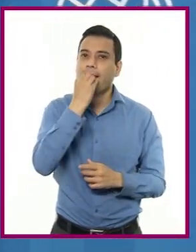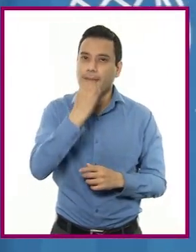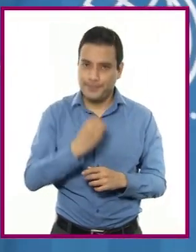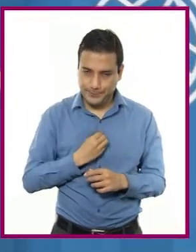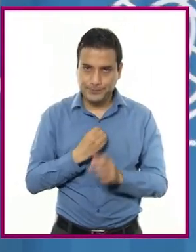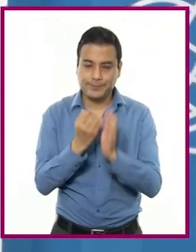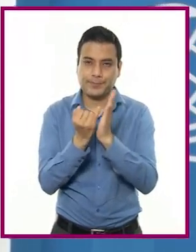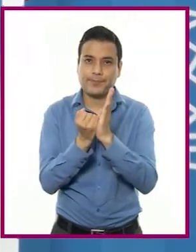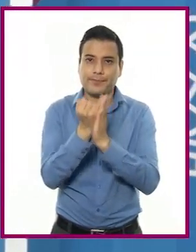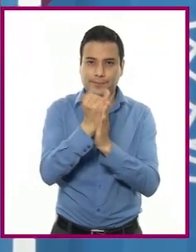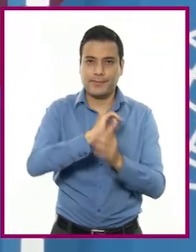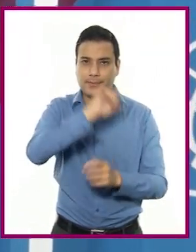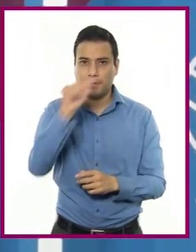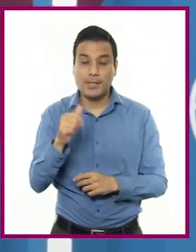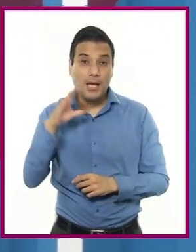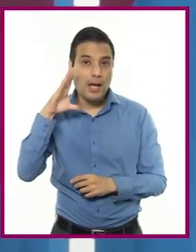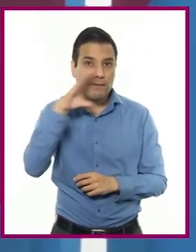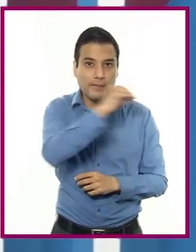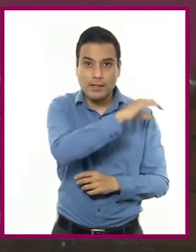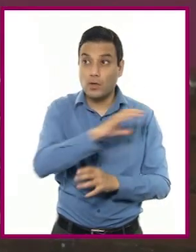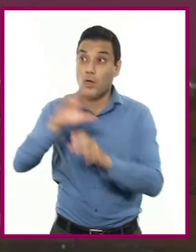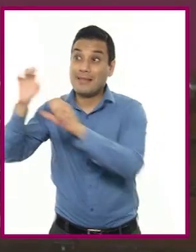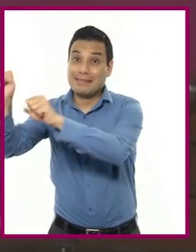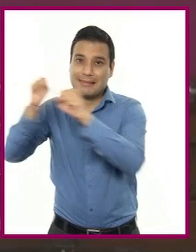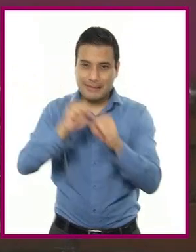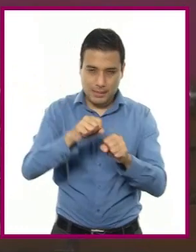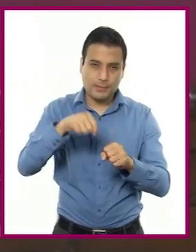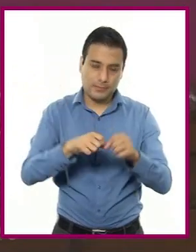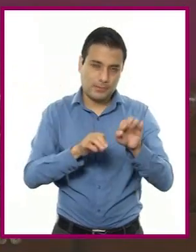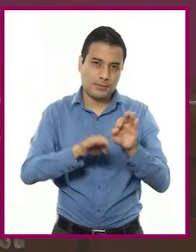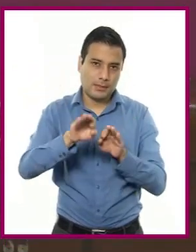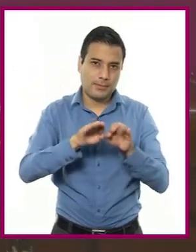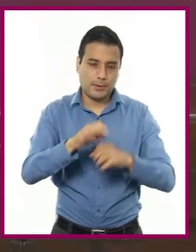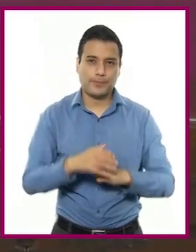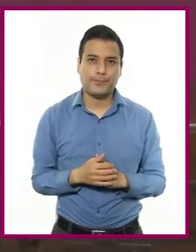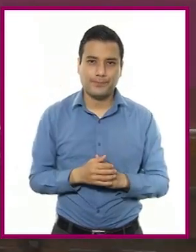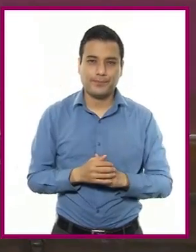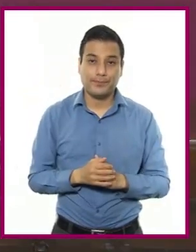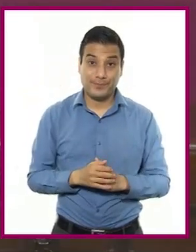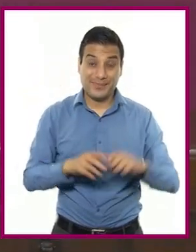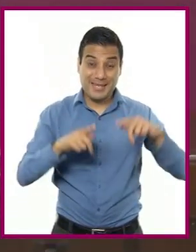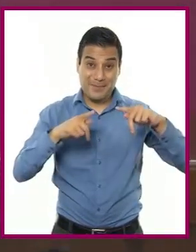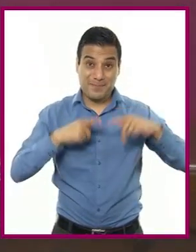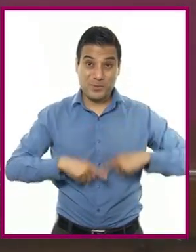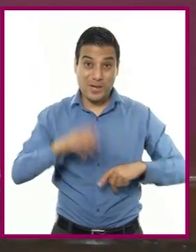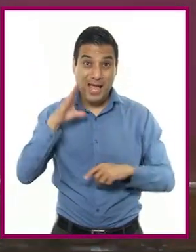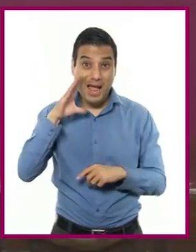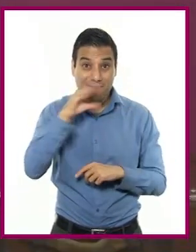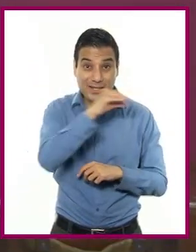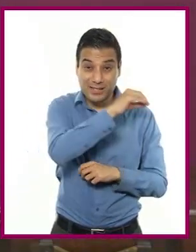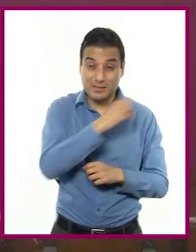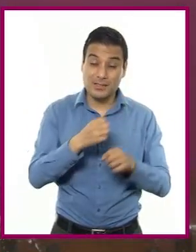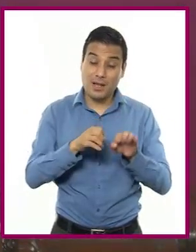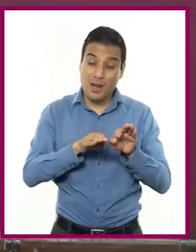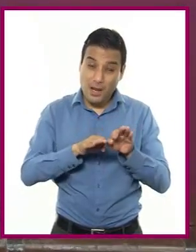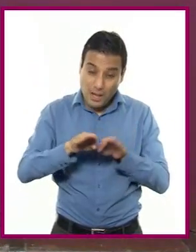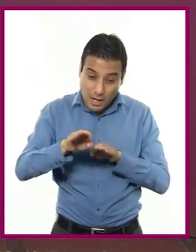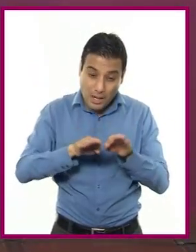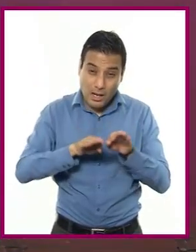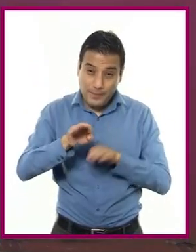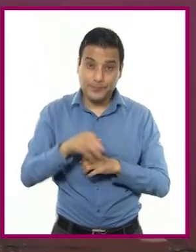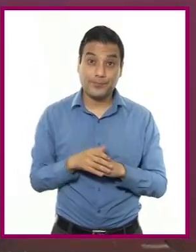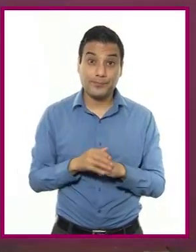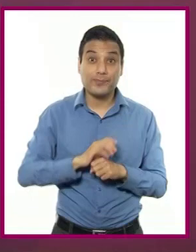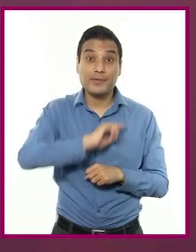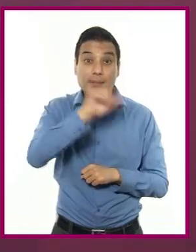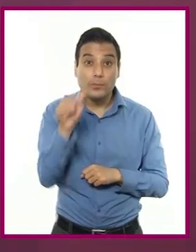la llegada de esclavos africanos. La presencia de personas africanas en la compleja sociedad novohispana